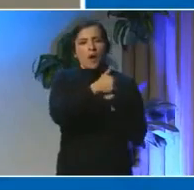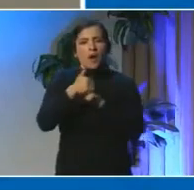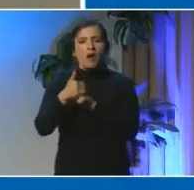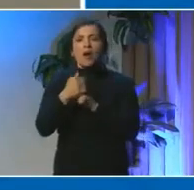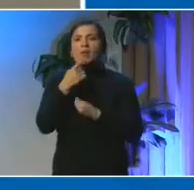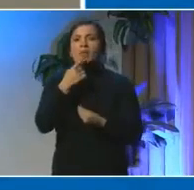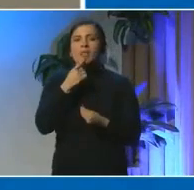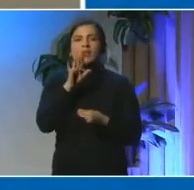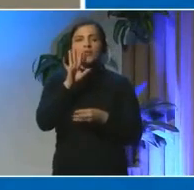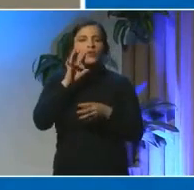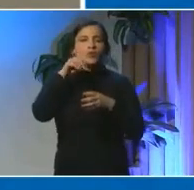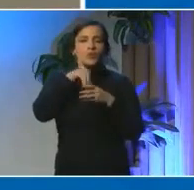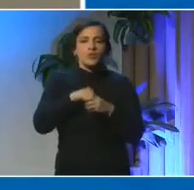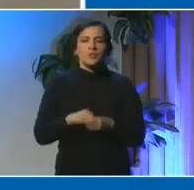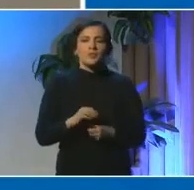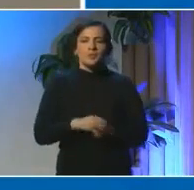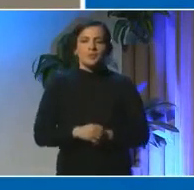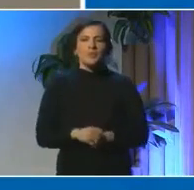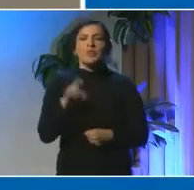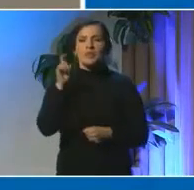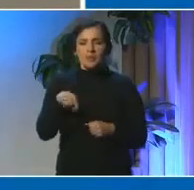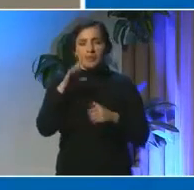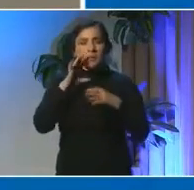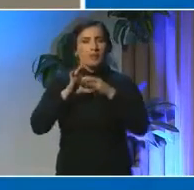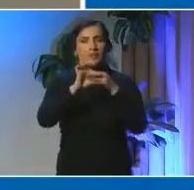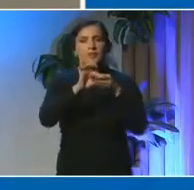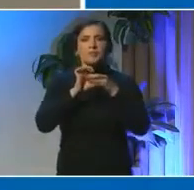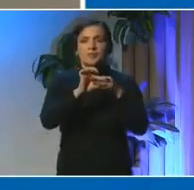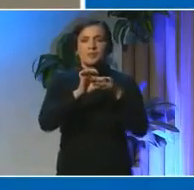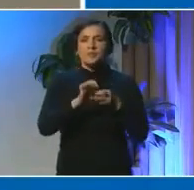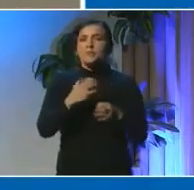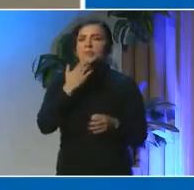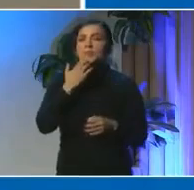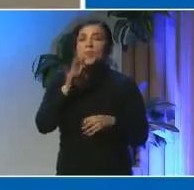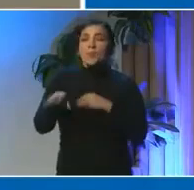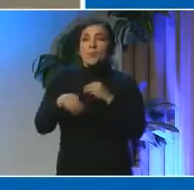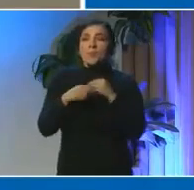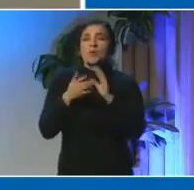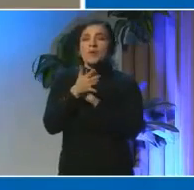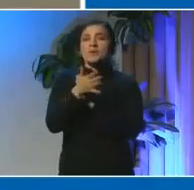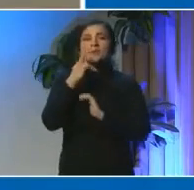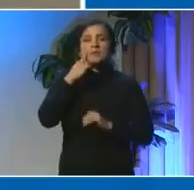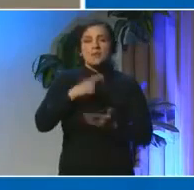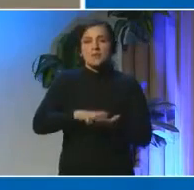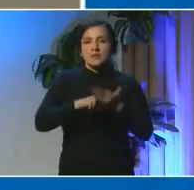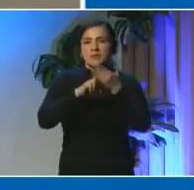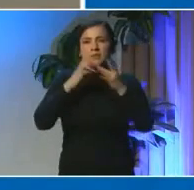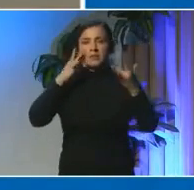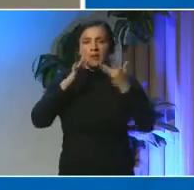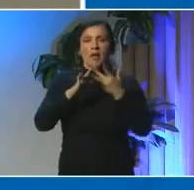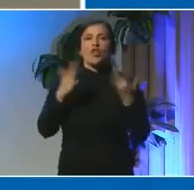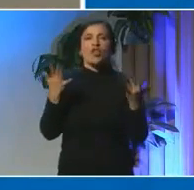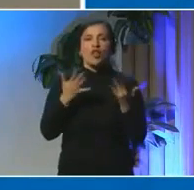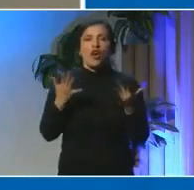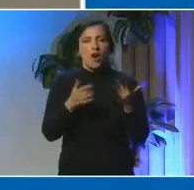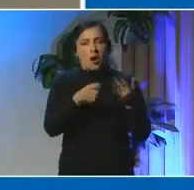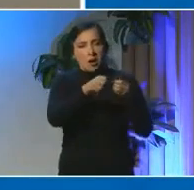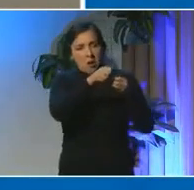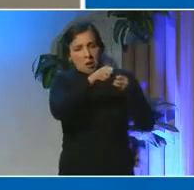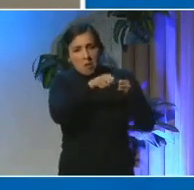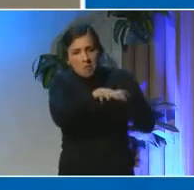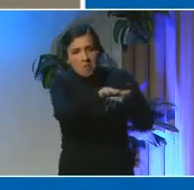eh Y y trabajarse la mano con ellas y entonces adicional a esa recuperación que hacemos directo en la Fuente trabajamos en